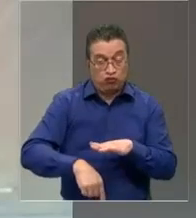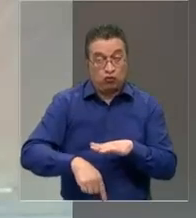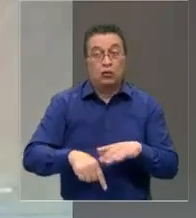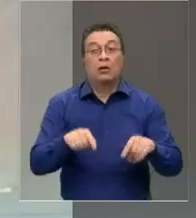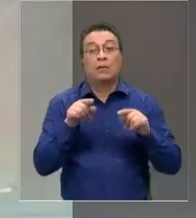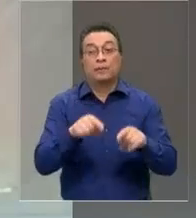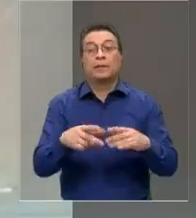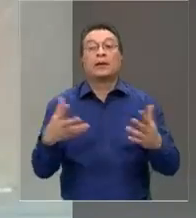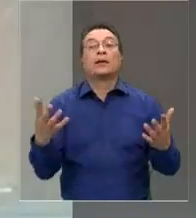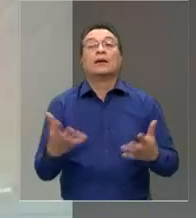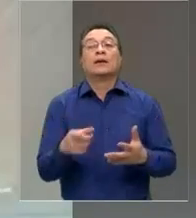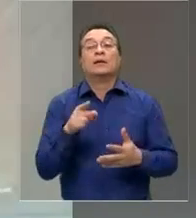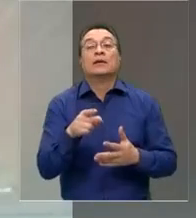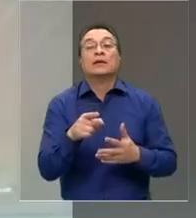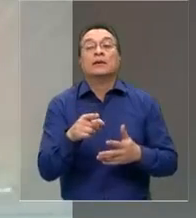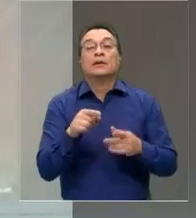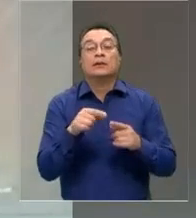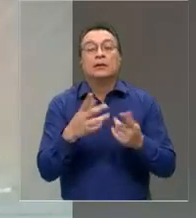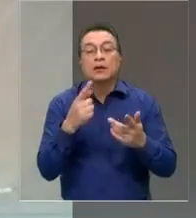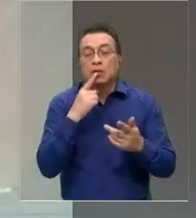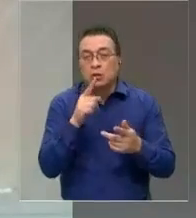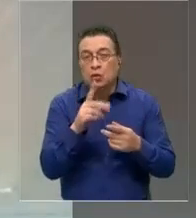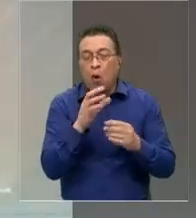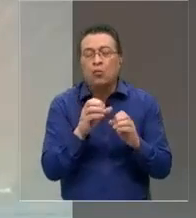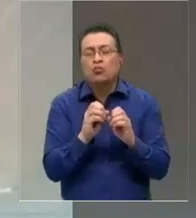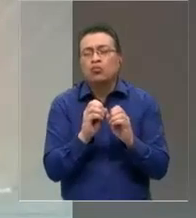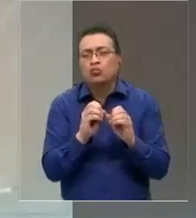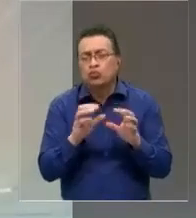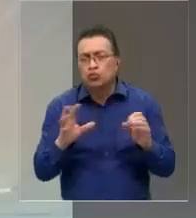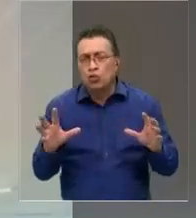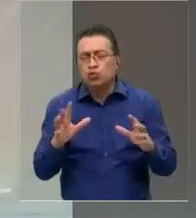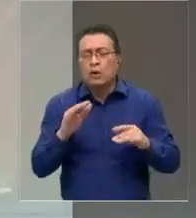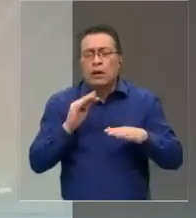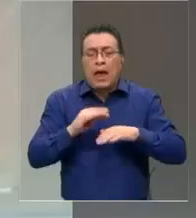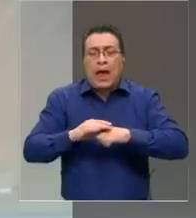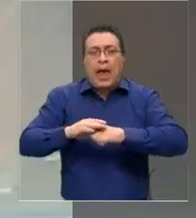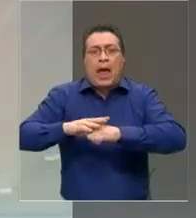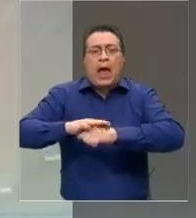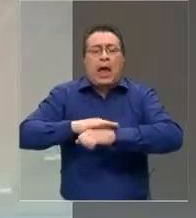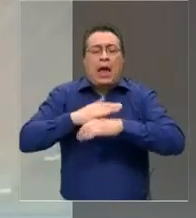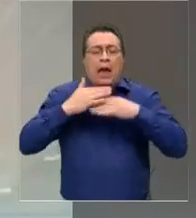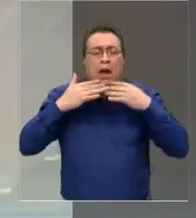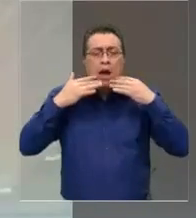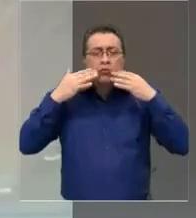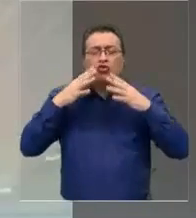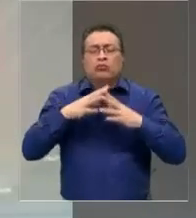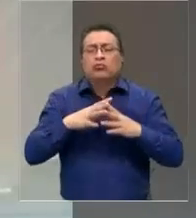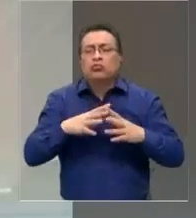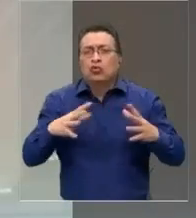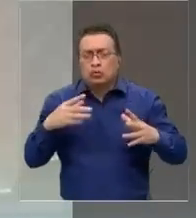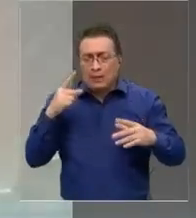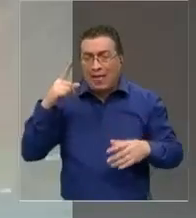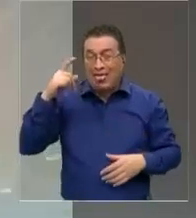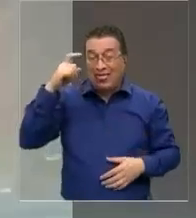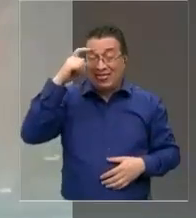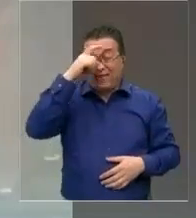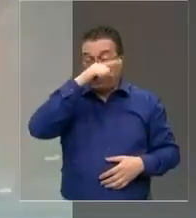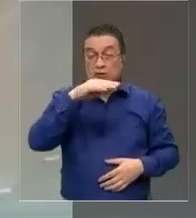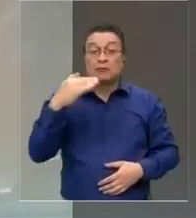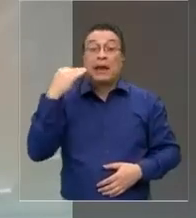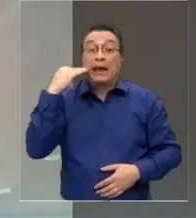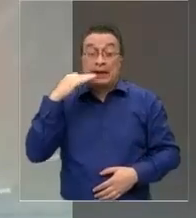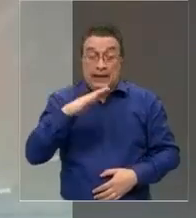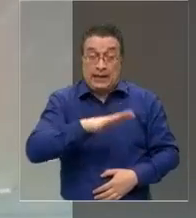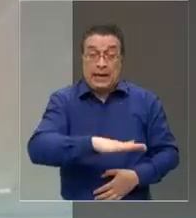Lo que se desprende son muchas emociones que complican especialmente a los niños.